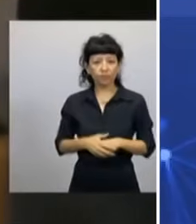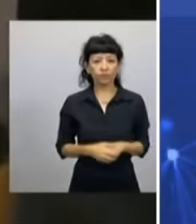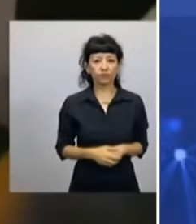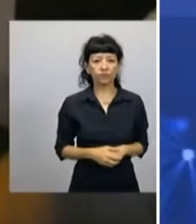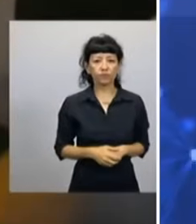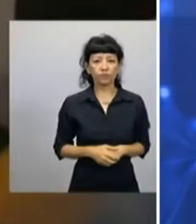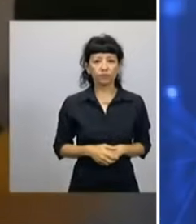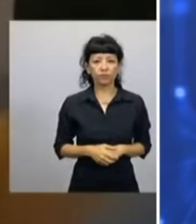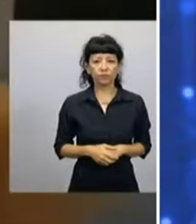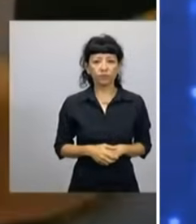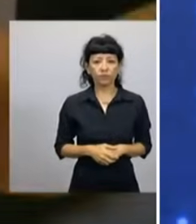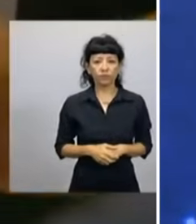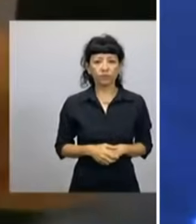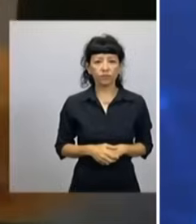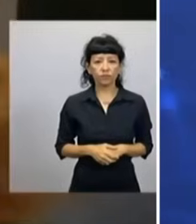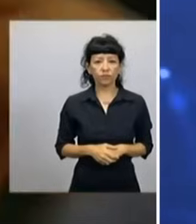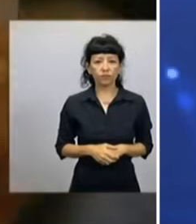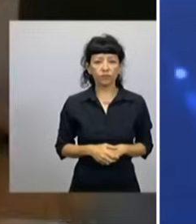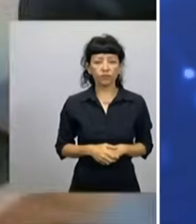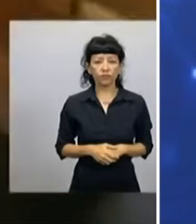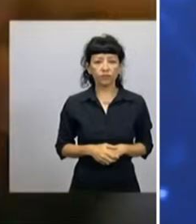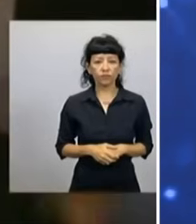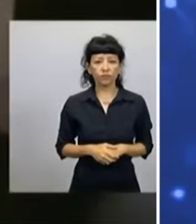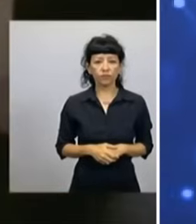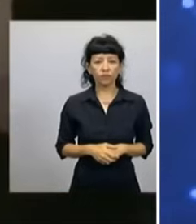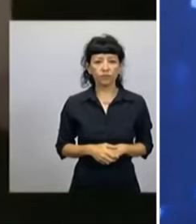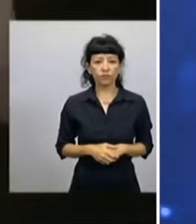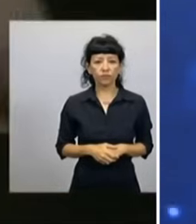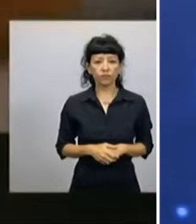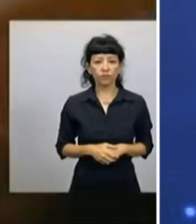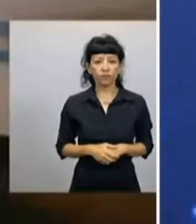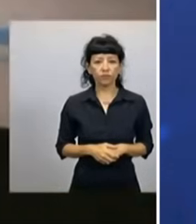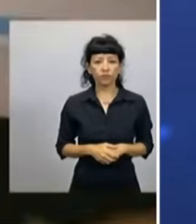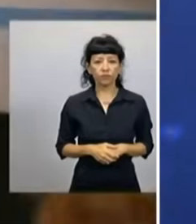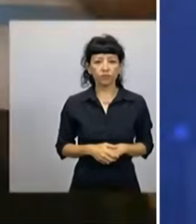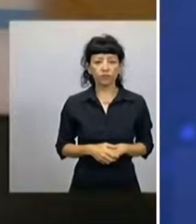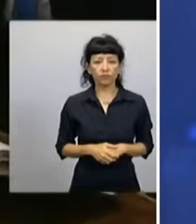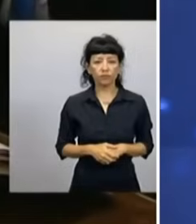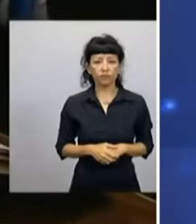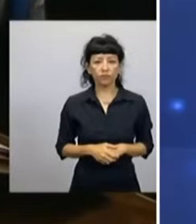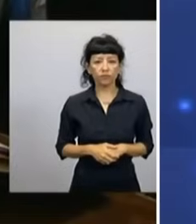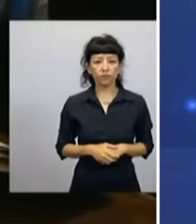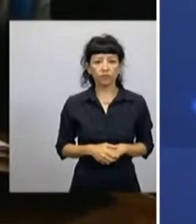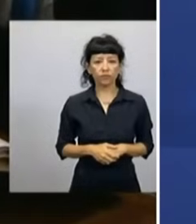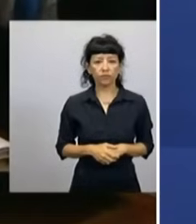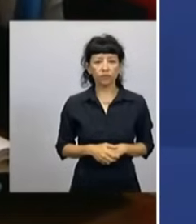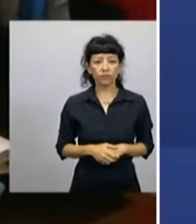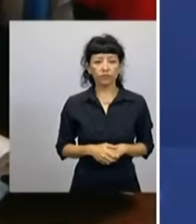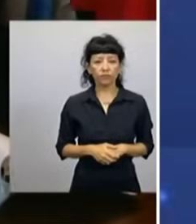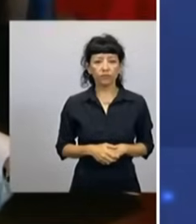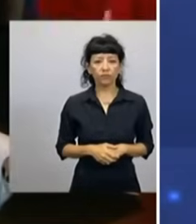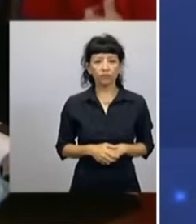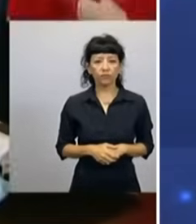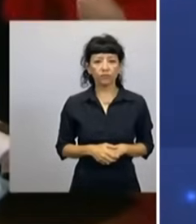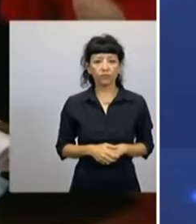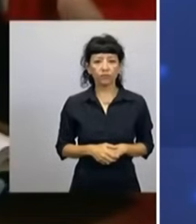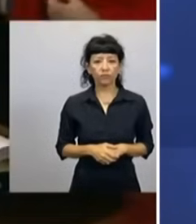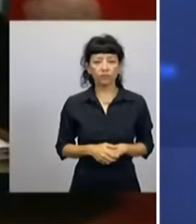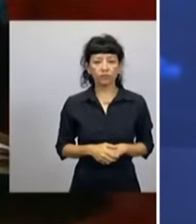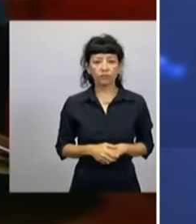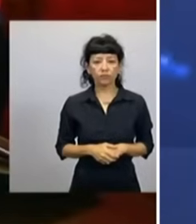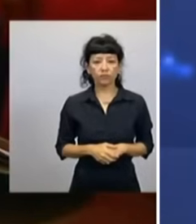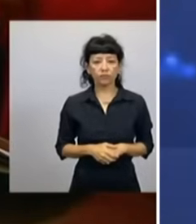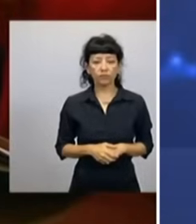para ser testigos de esa asunción. Él juró, Milei juró junto con su hoy vicepresidenta, María Victoria Villarruel,